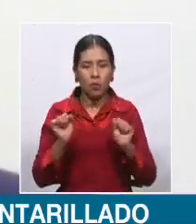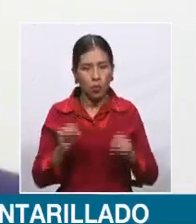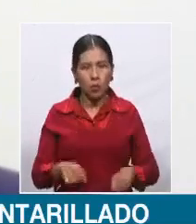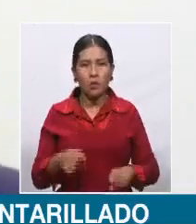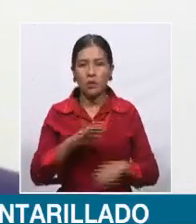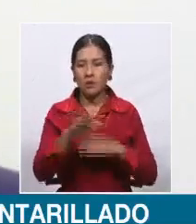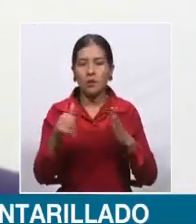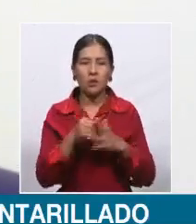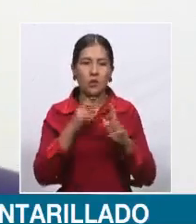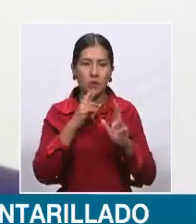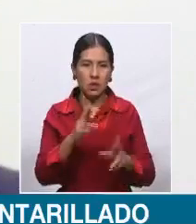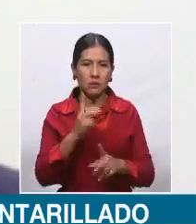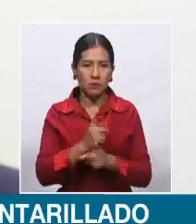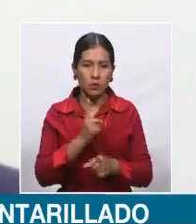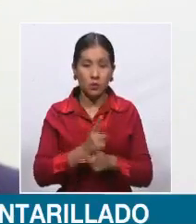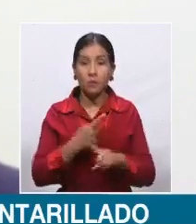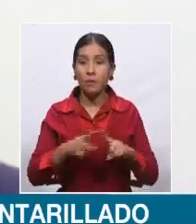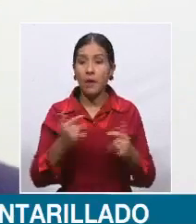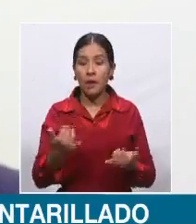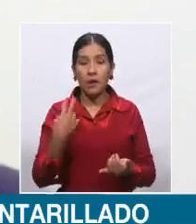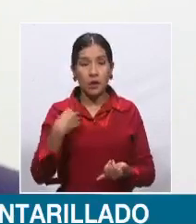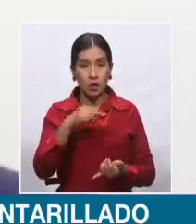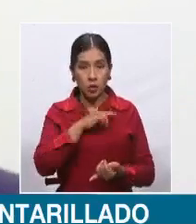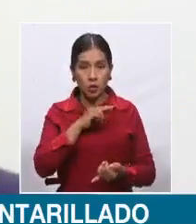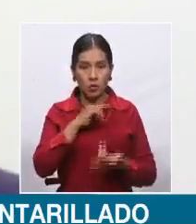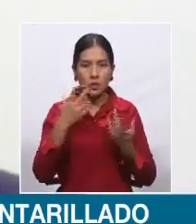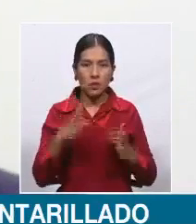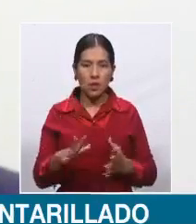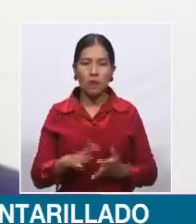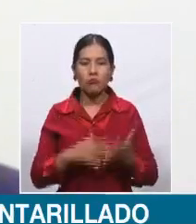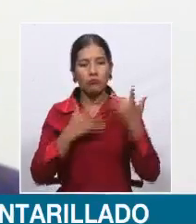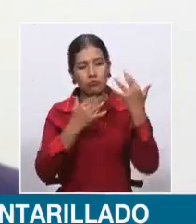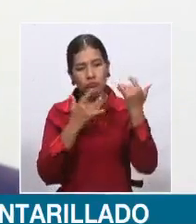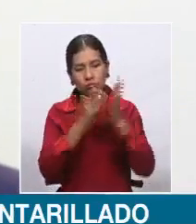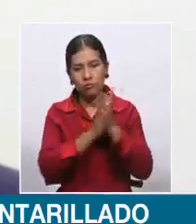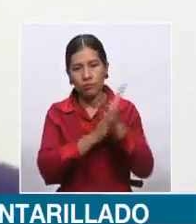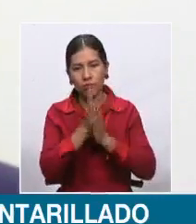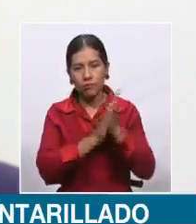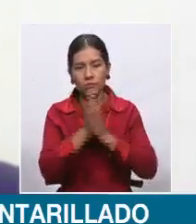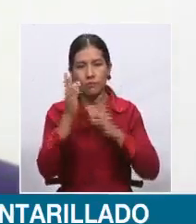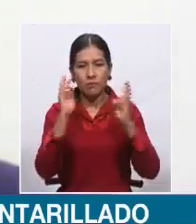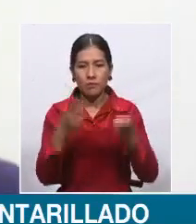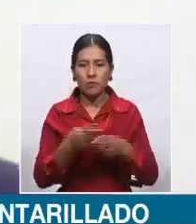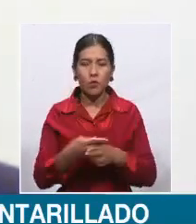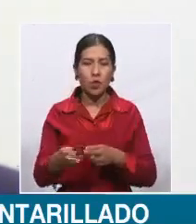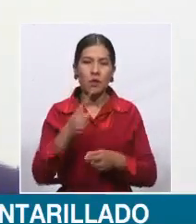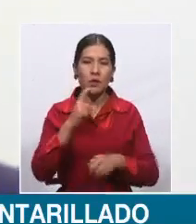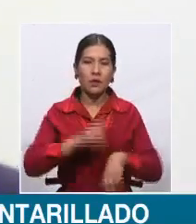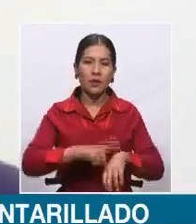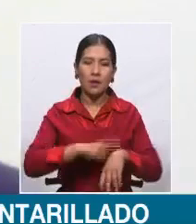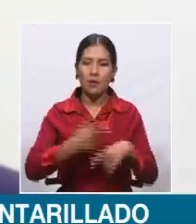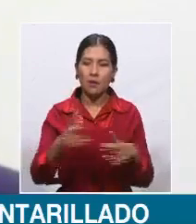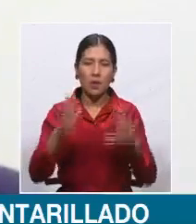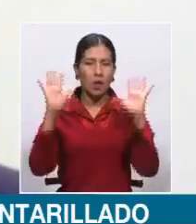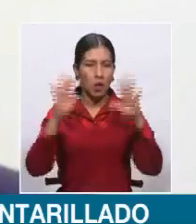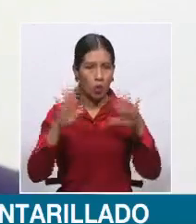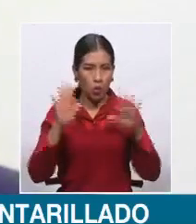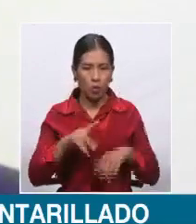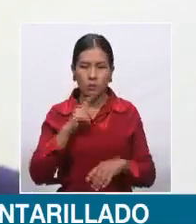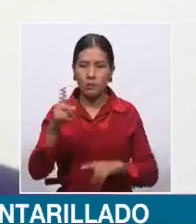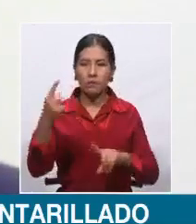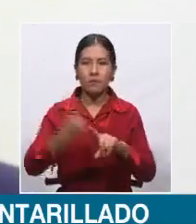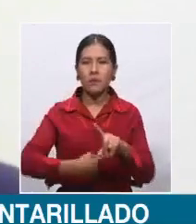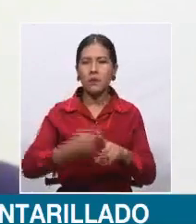este efecto, ¿no? Nosotros estamos esperanzados de que este periodo de lluvia que todavía tenemos, el mes